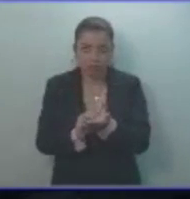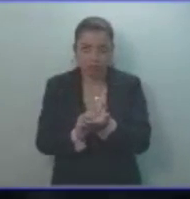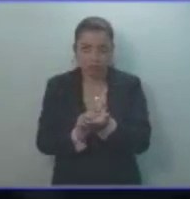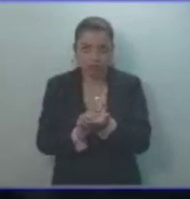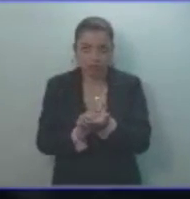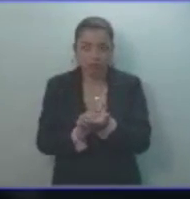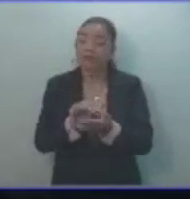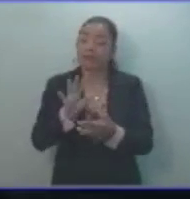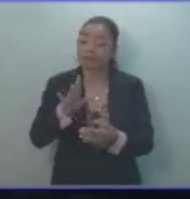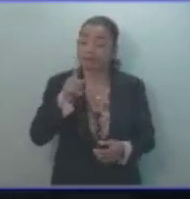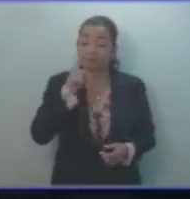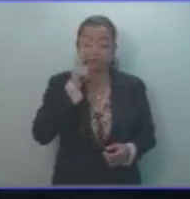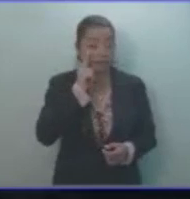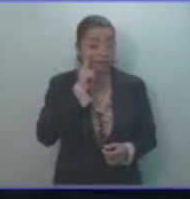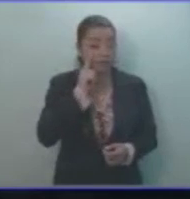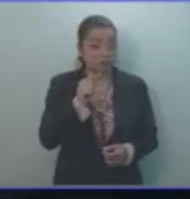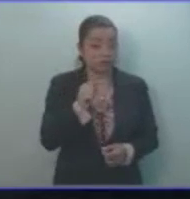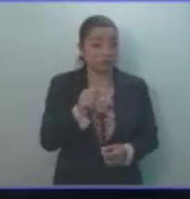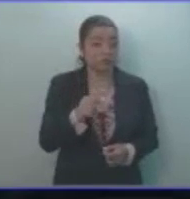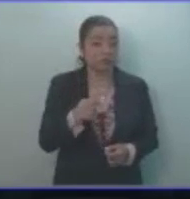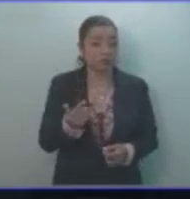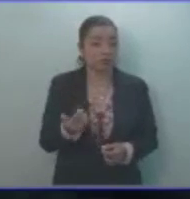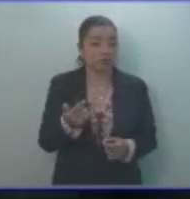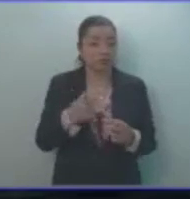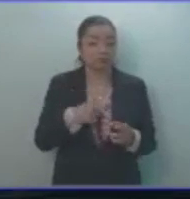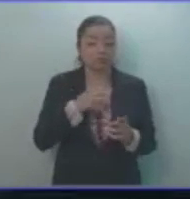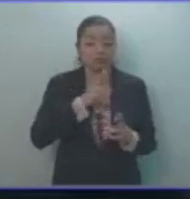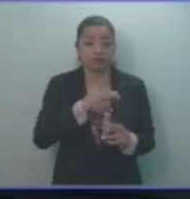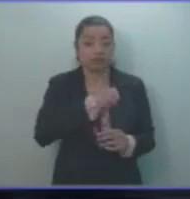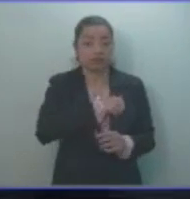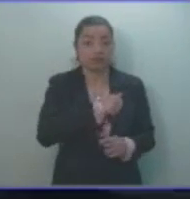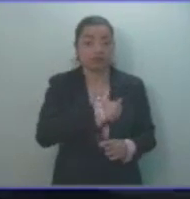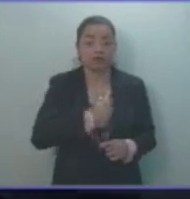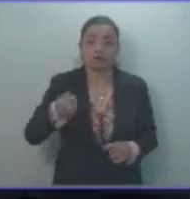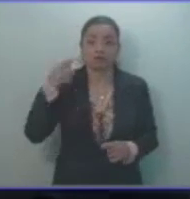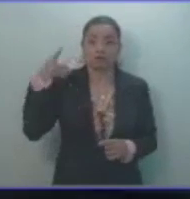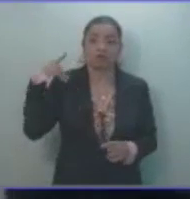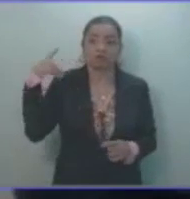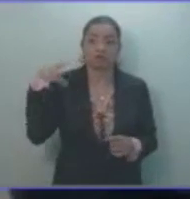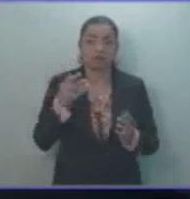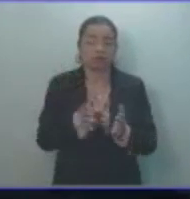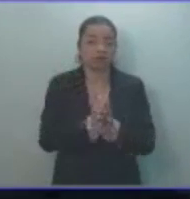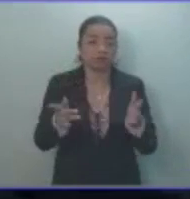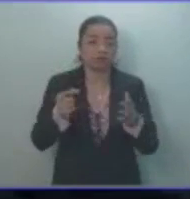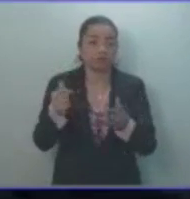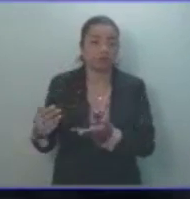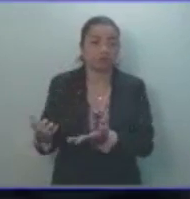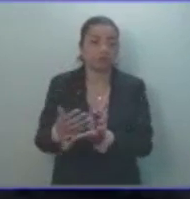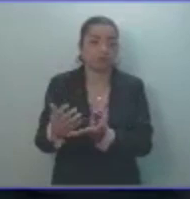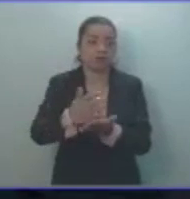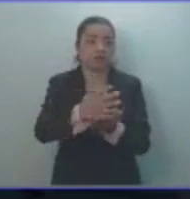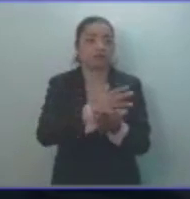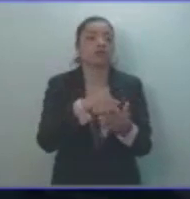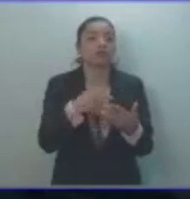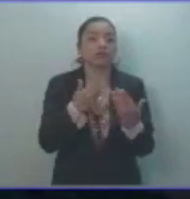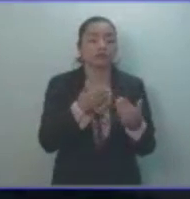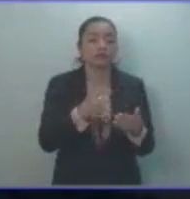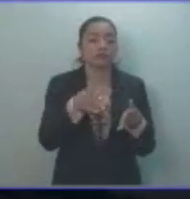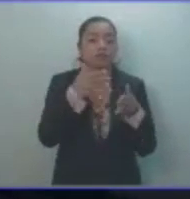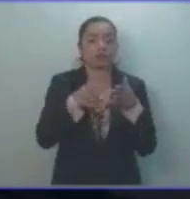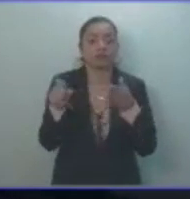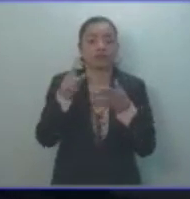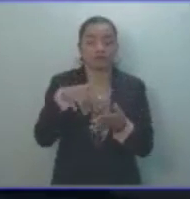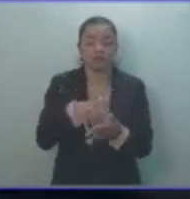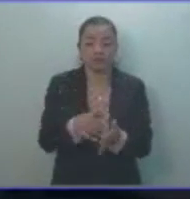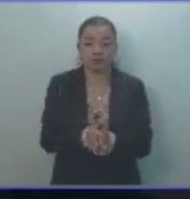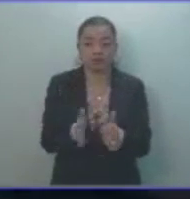públicos. Fíjese que la responsabilidad de la Dirección General de Tesorería es que las instituciones públicas